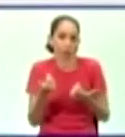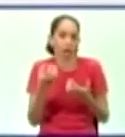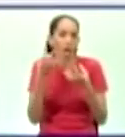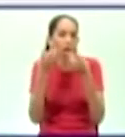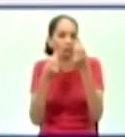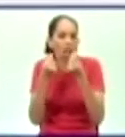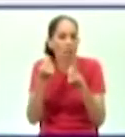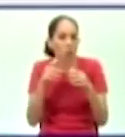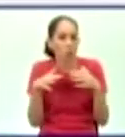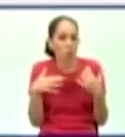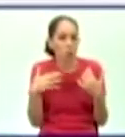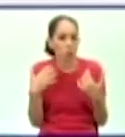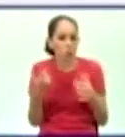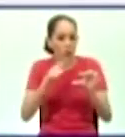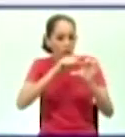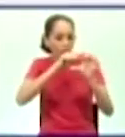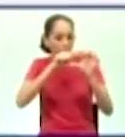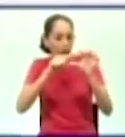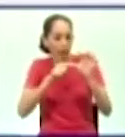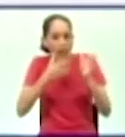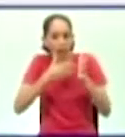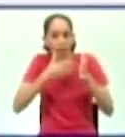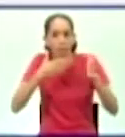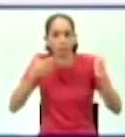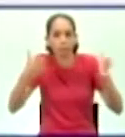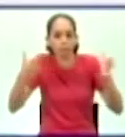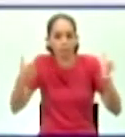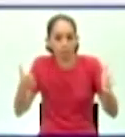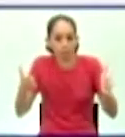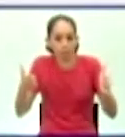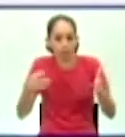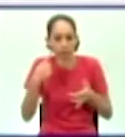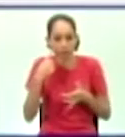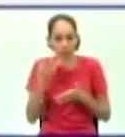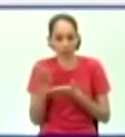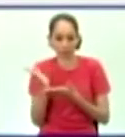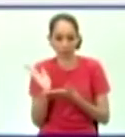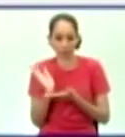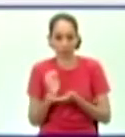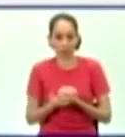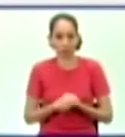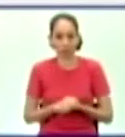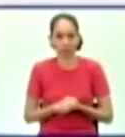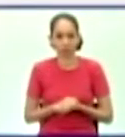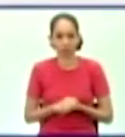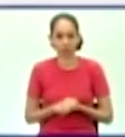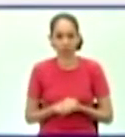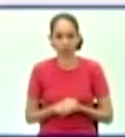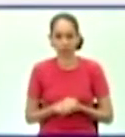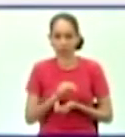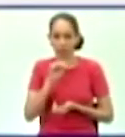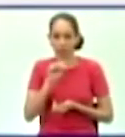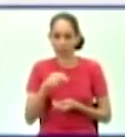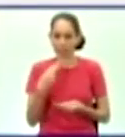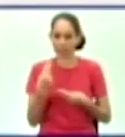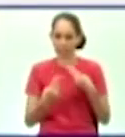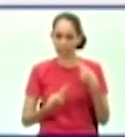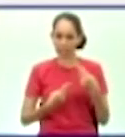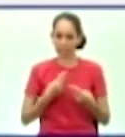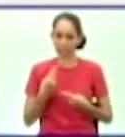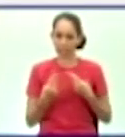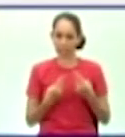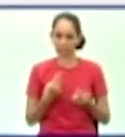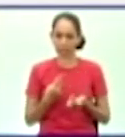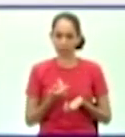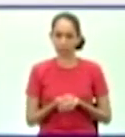del ángulo PON y el ángulo OQP. Para para calcular, primero, la amplitud